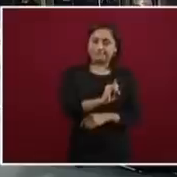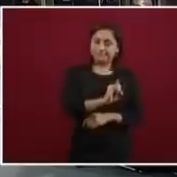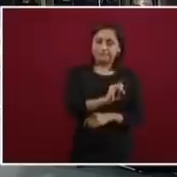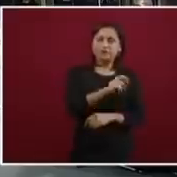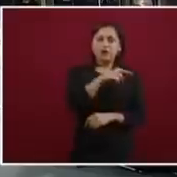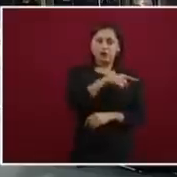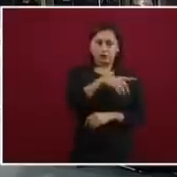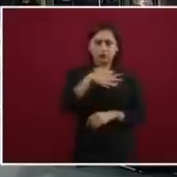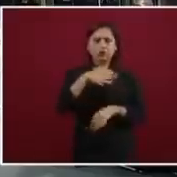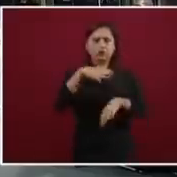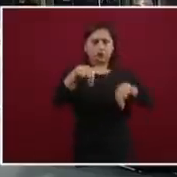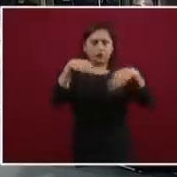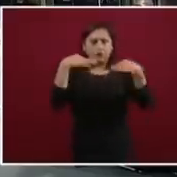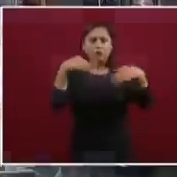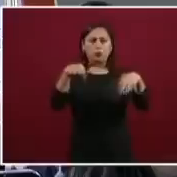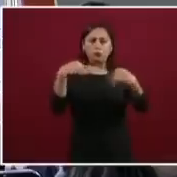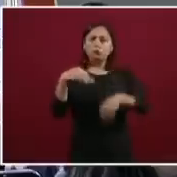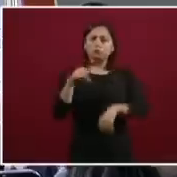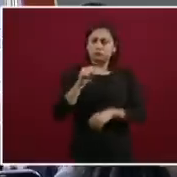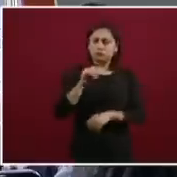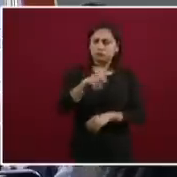conocen ustedes